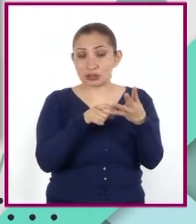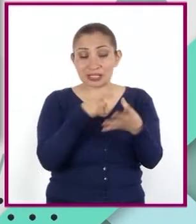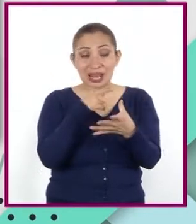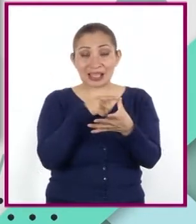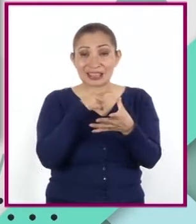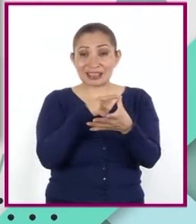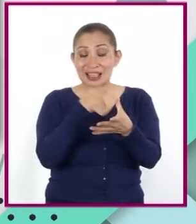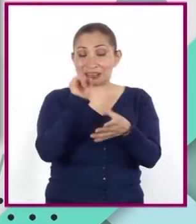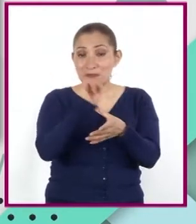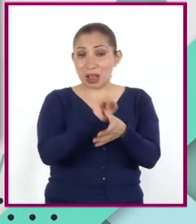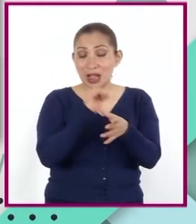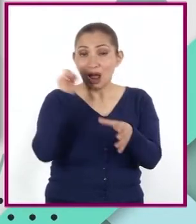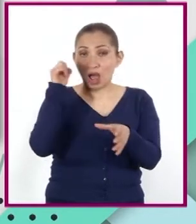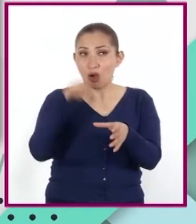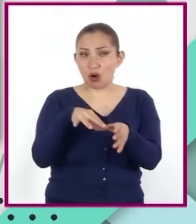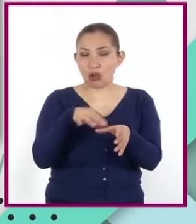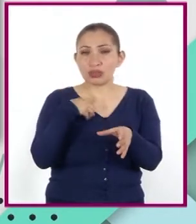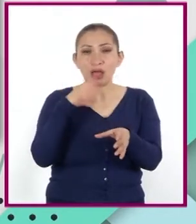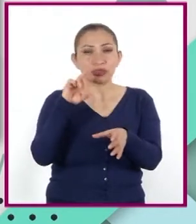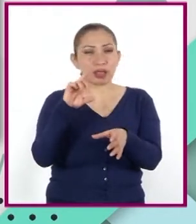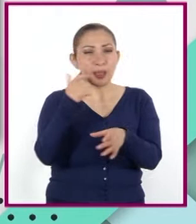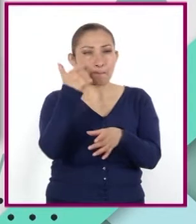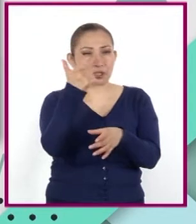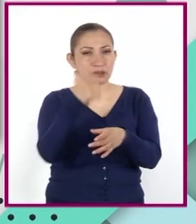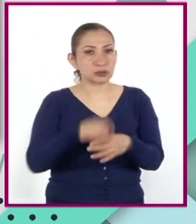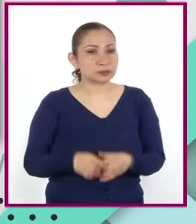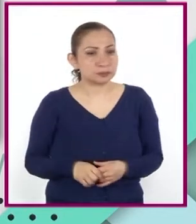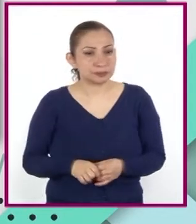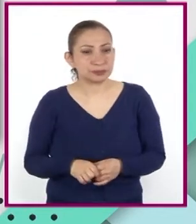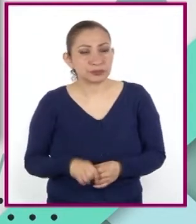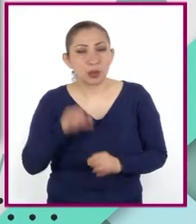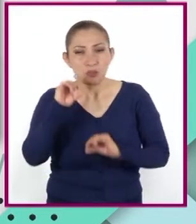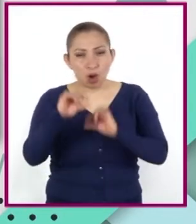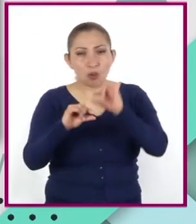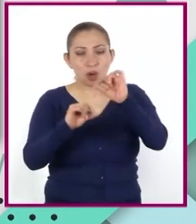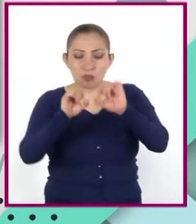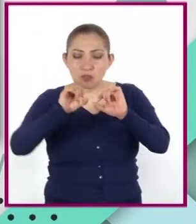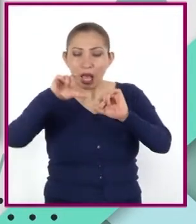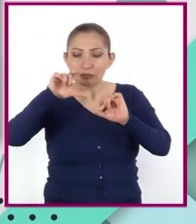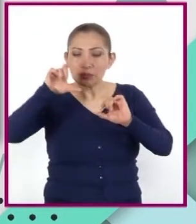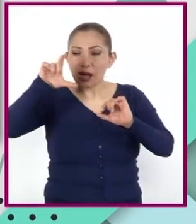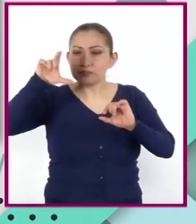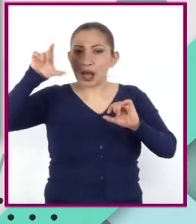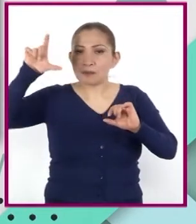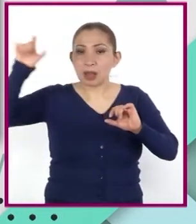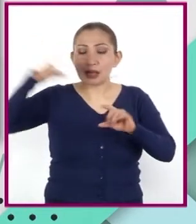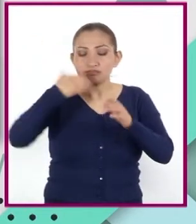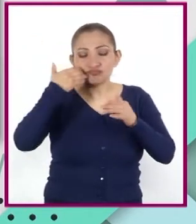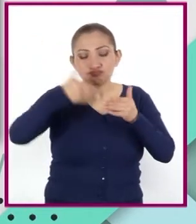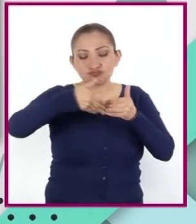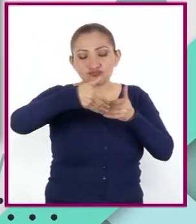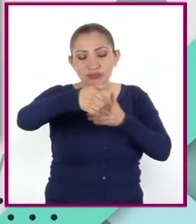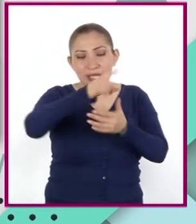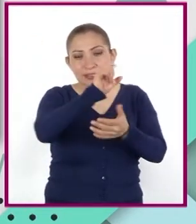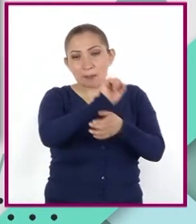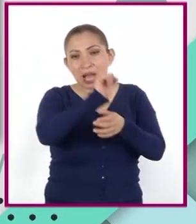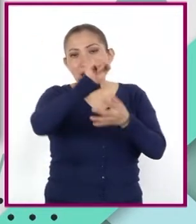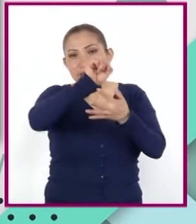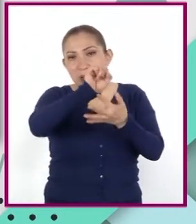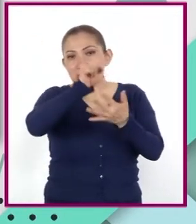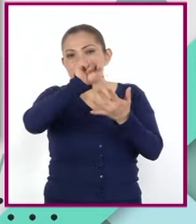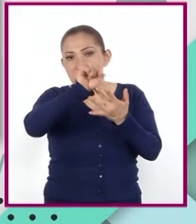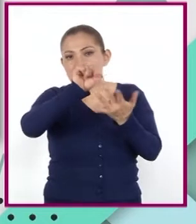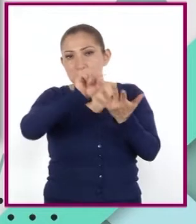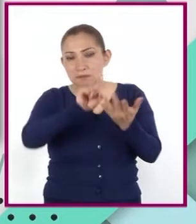quinta semana tenemos un ahorro de 30 pesos. Y así irá siendo según transcurran el resto de las semanas.